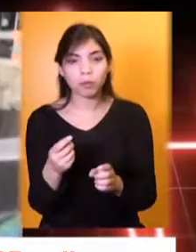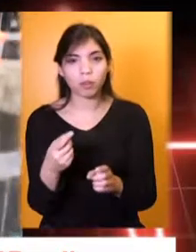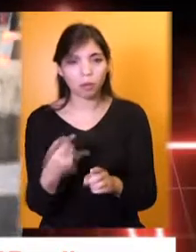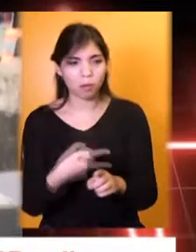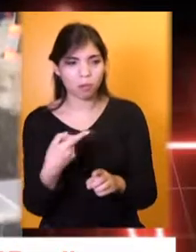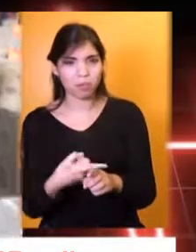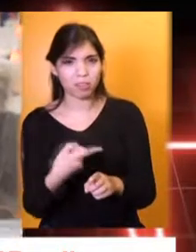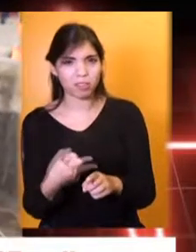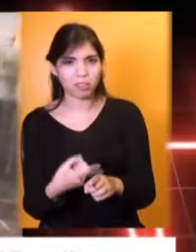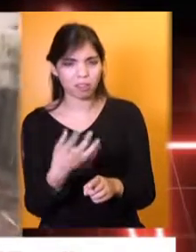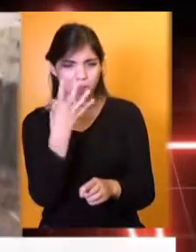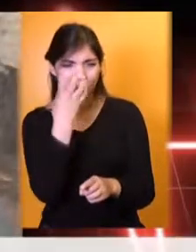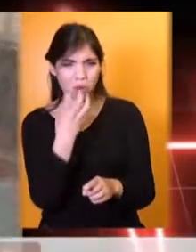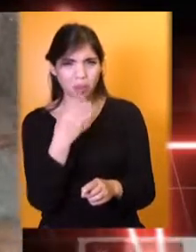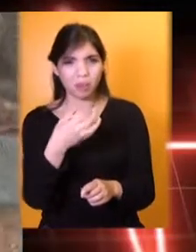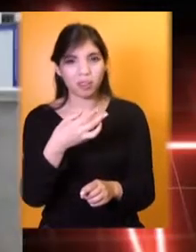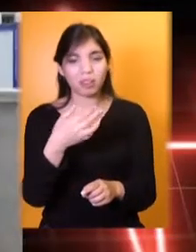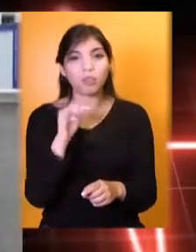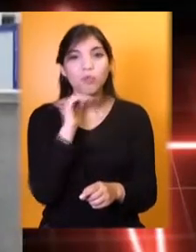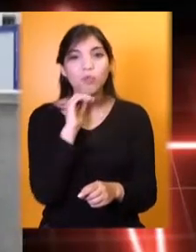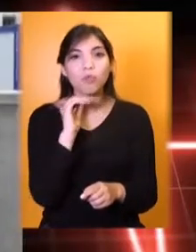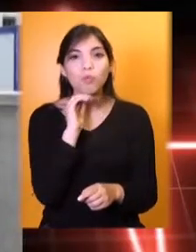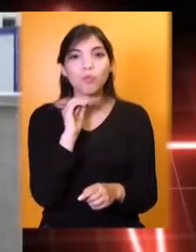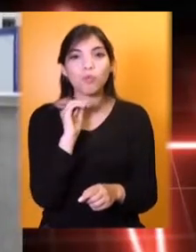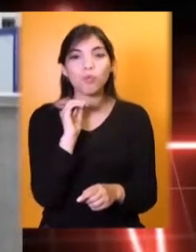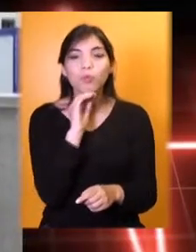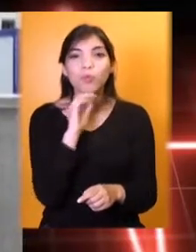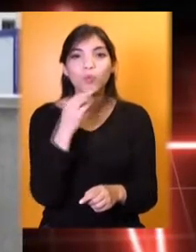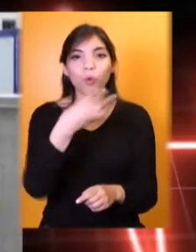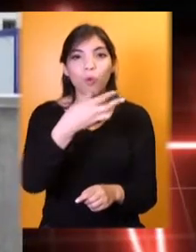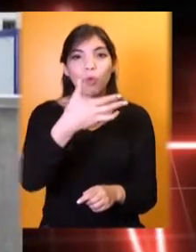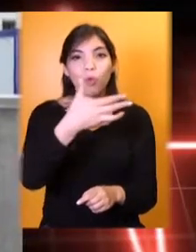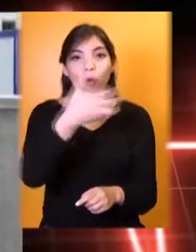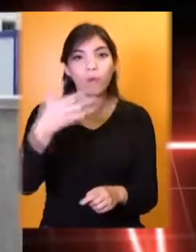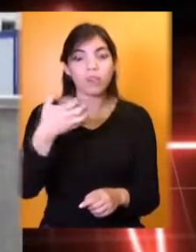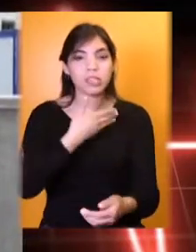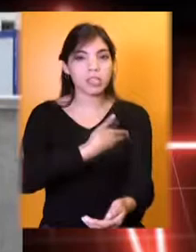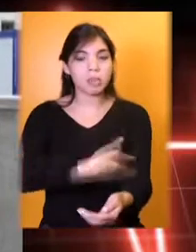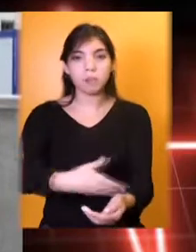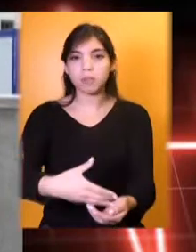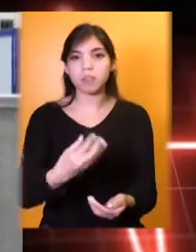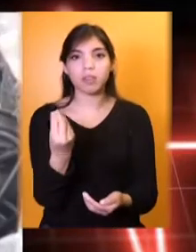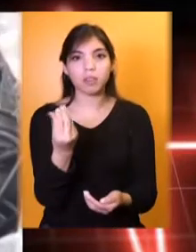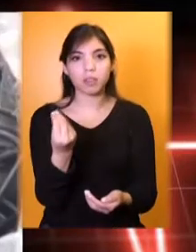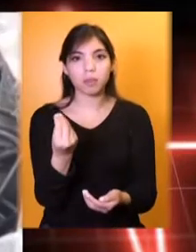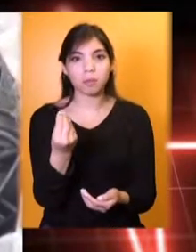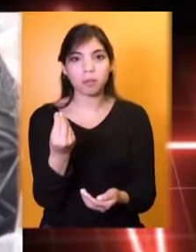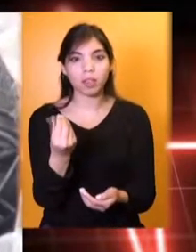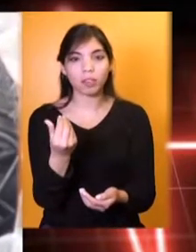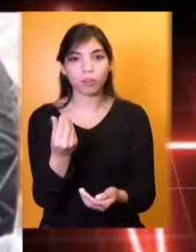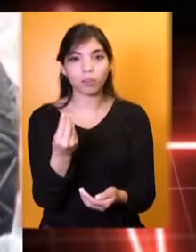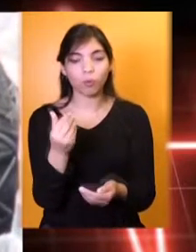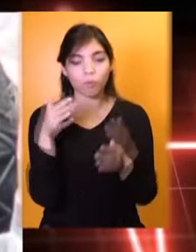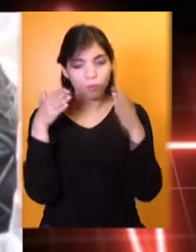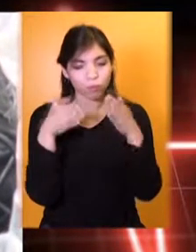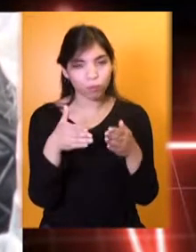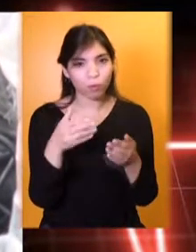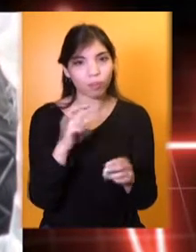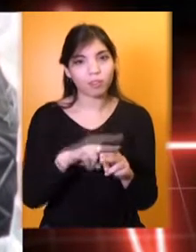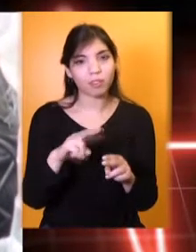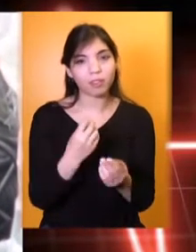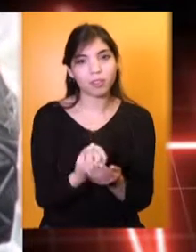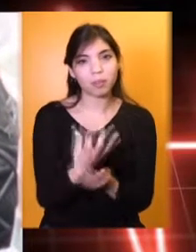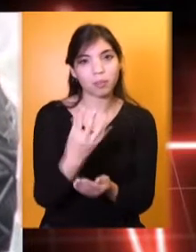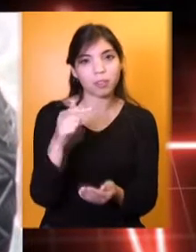aún dicen molestarle los más de 900 millones de pesos que se han gastado en esta obra. Luego de varios meses y durante